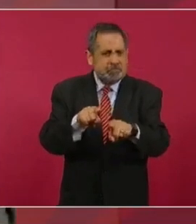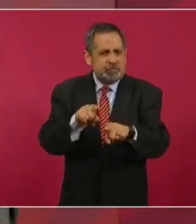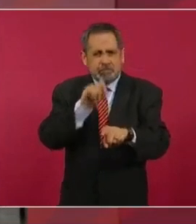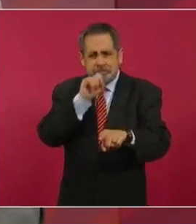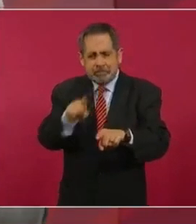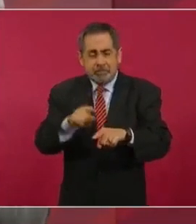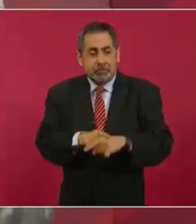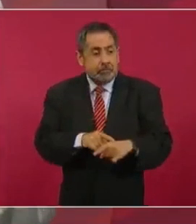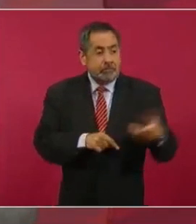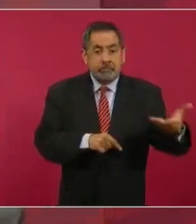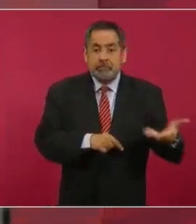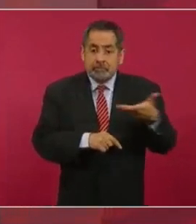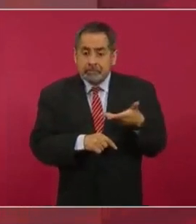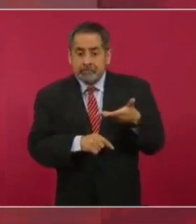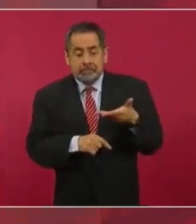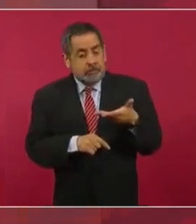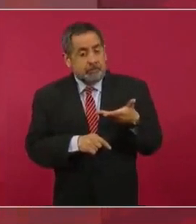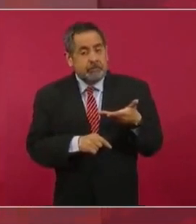Me vinieron a plantear eso,